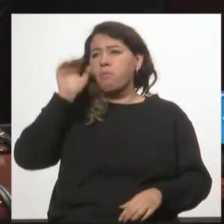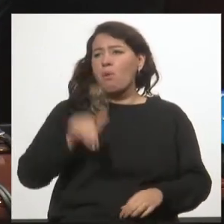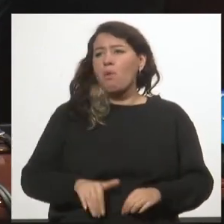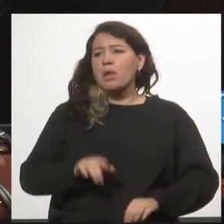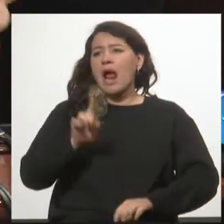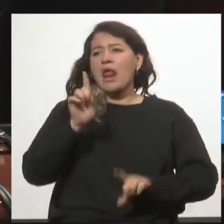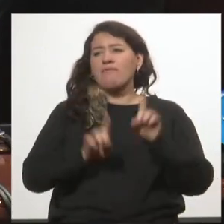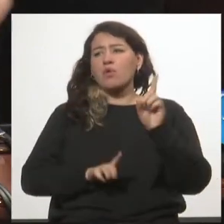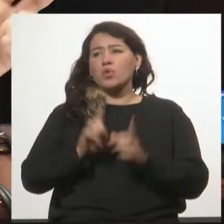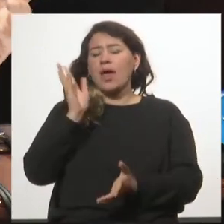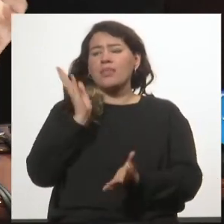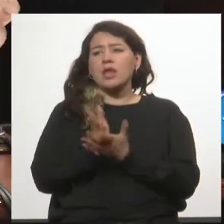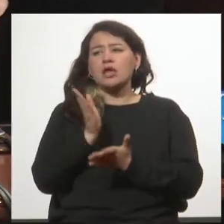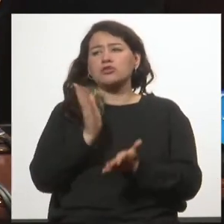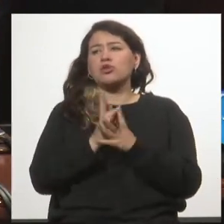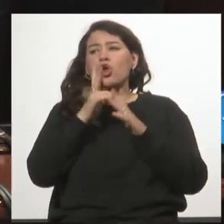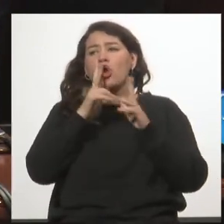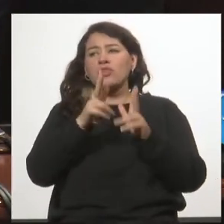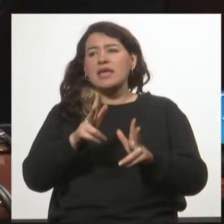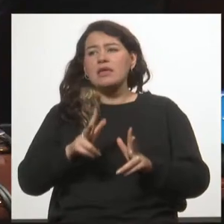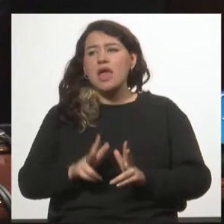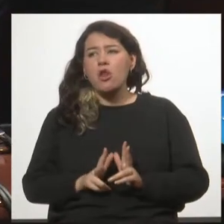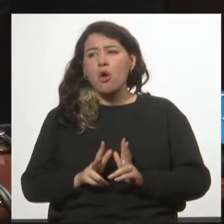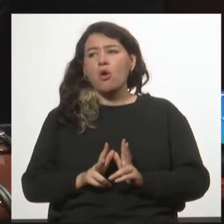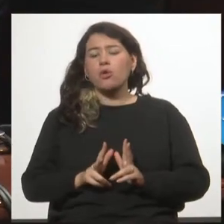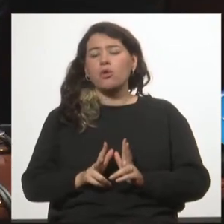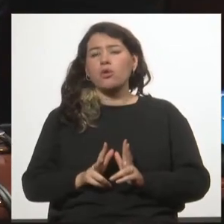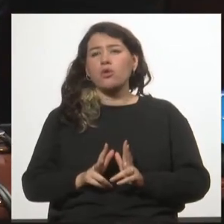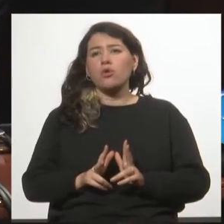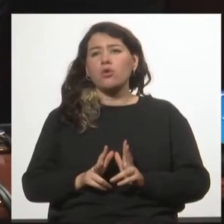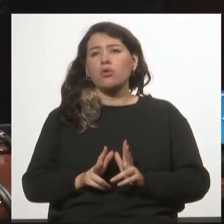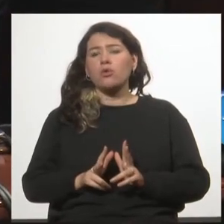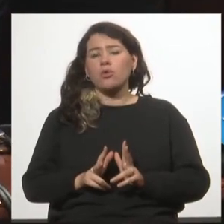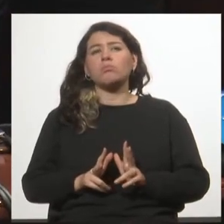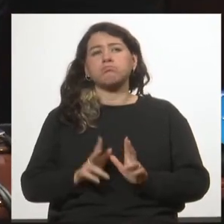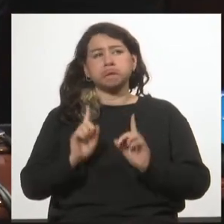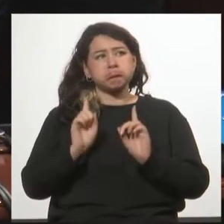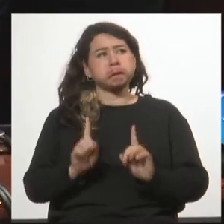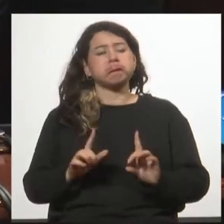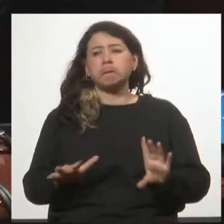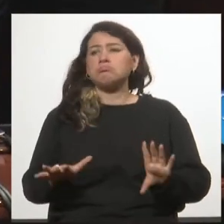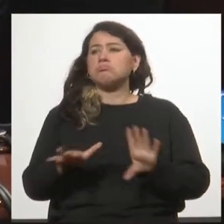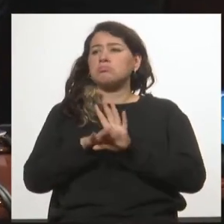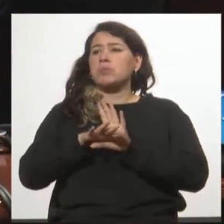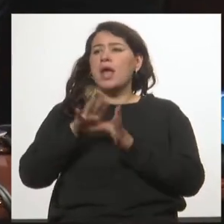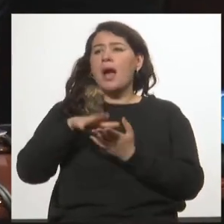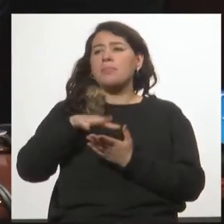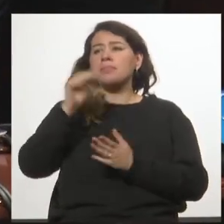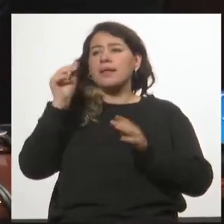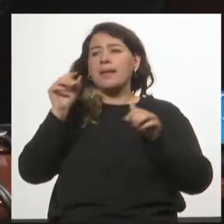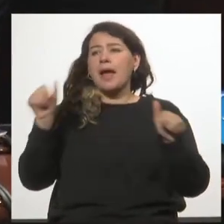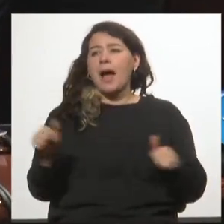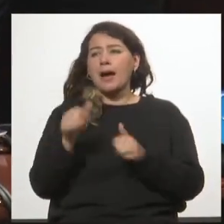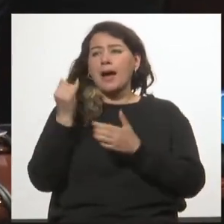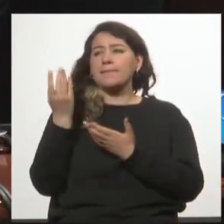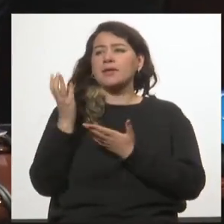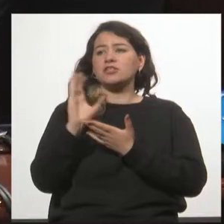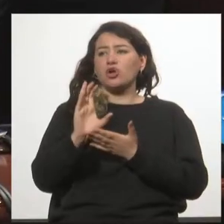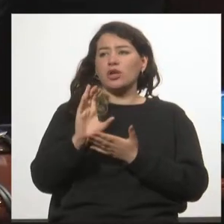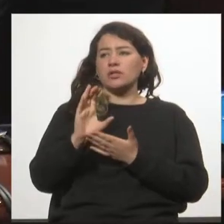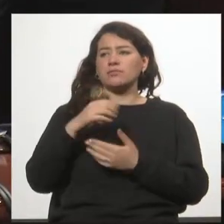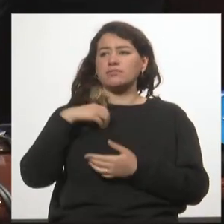facultad de derecho nos han dicho que corresponde que antes haga ese tipo de inversiones